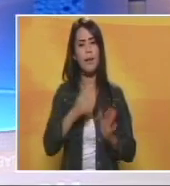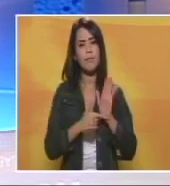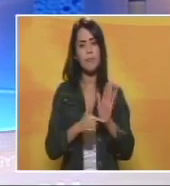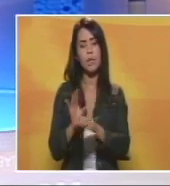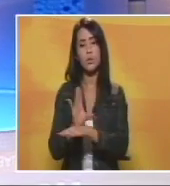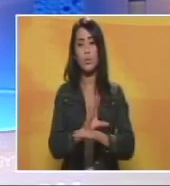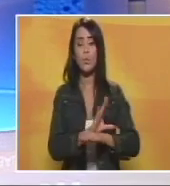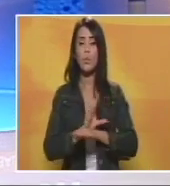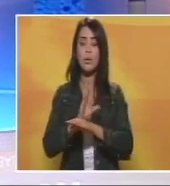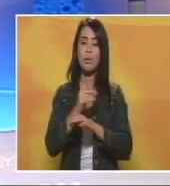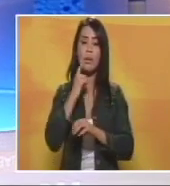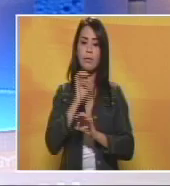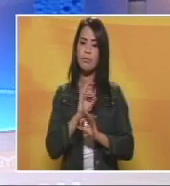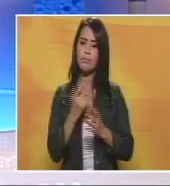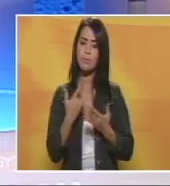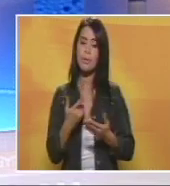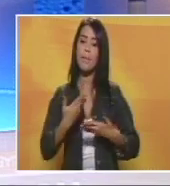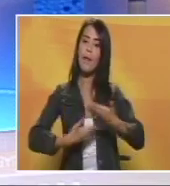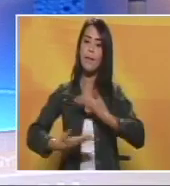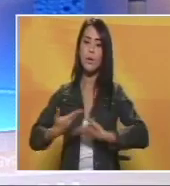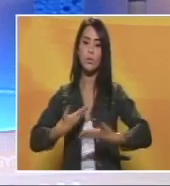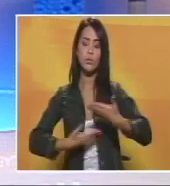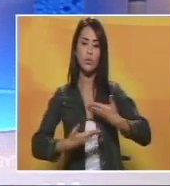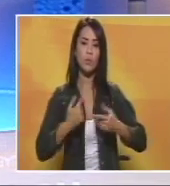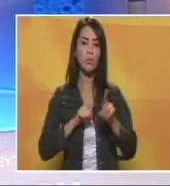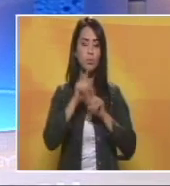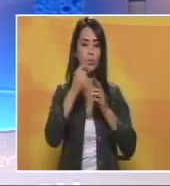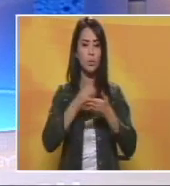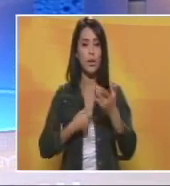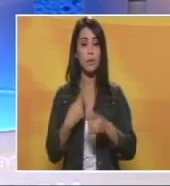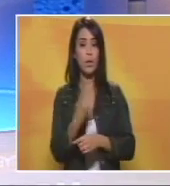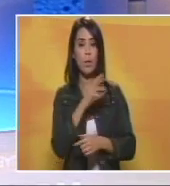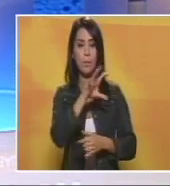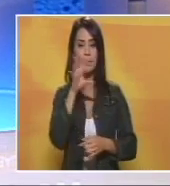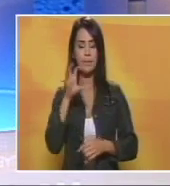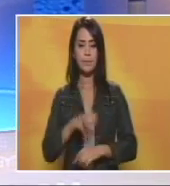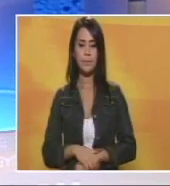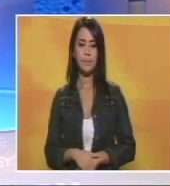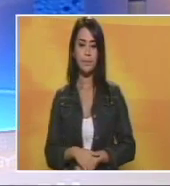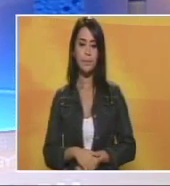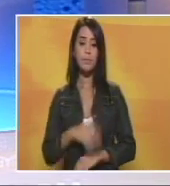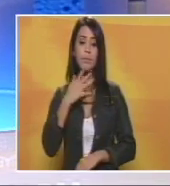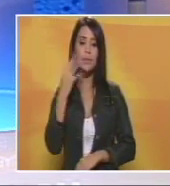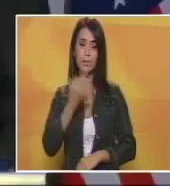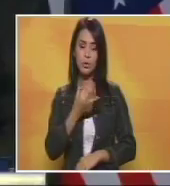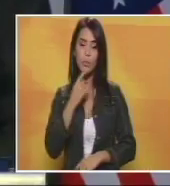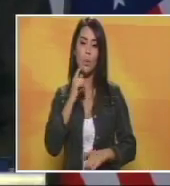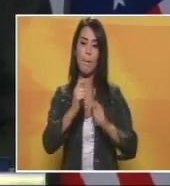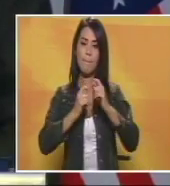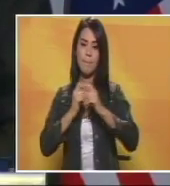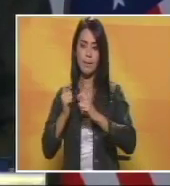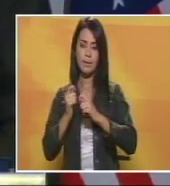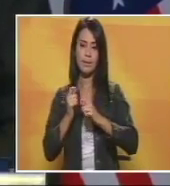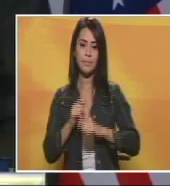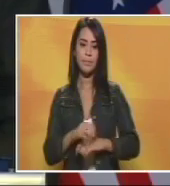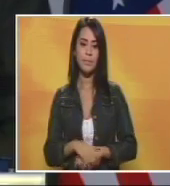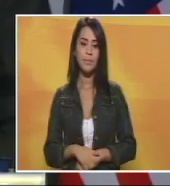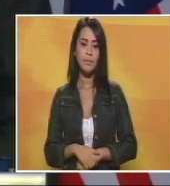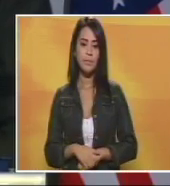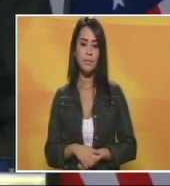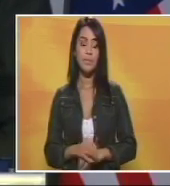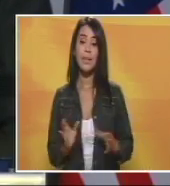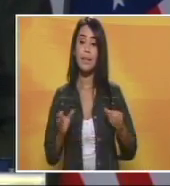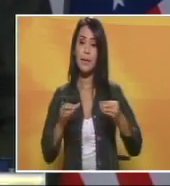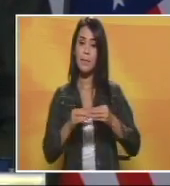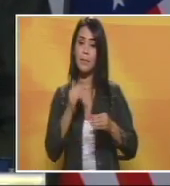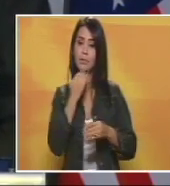seguridad sin precedentes en la historia en las negociaciones nucleares entre ambos países. Así lo afirmó en conferencia de prensa desde Singapur en la víspera de la